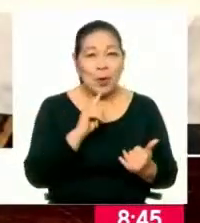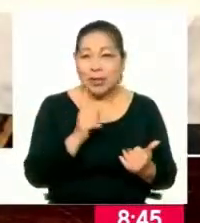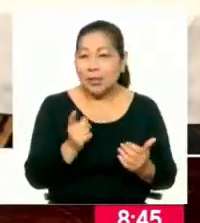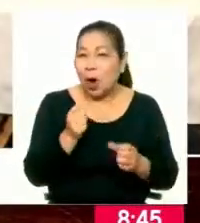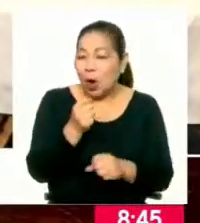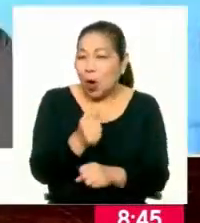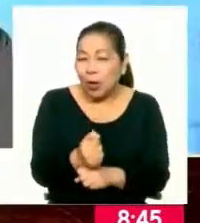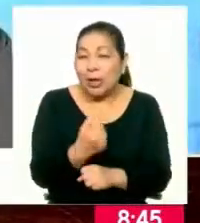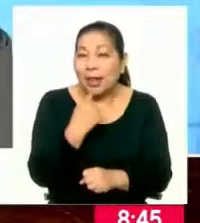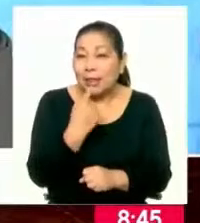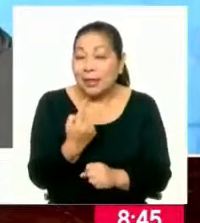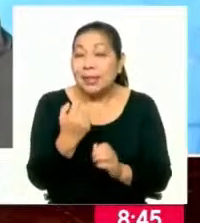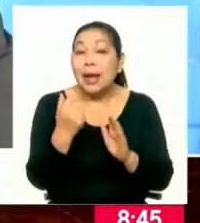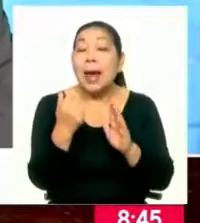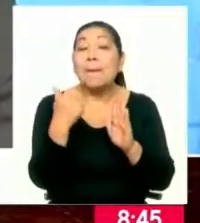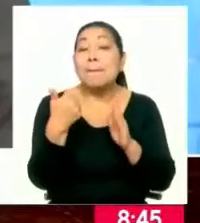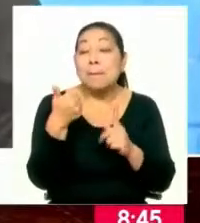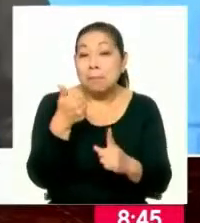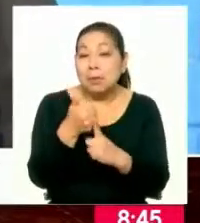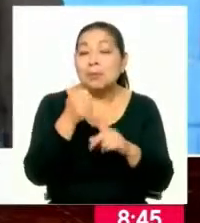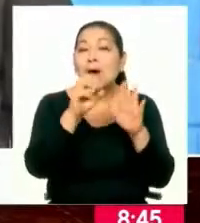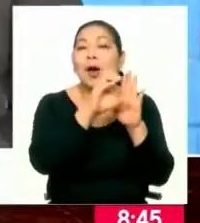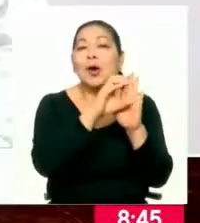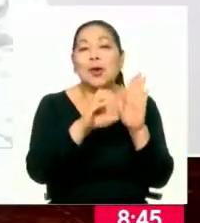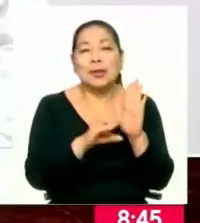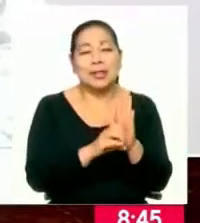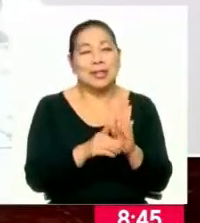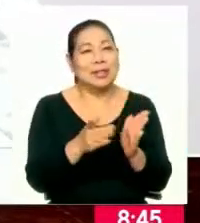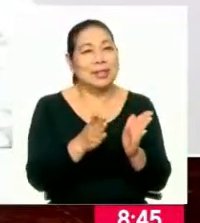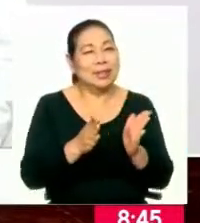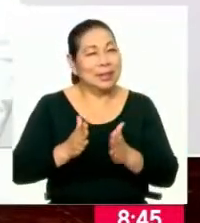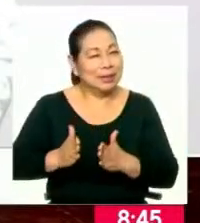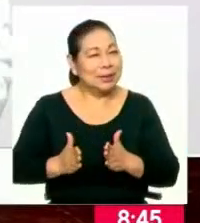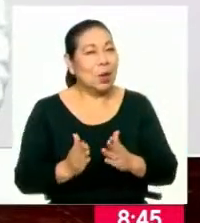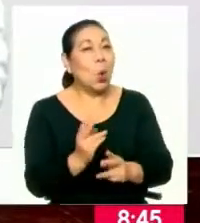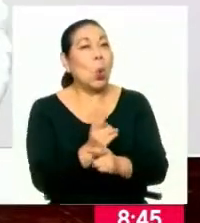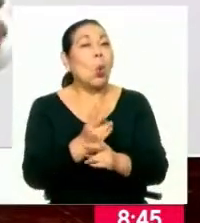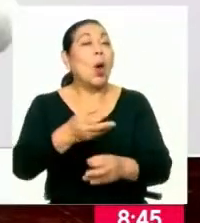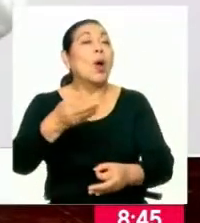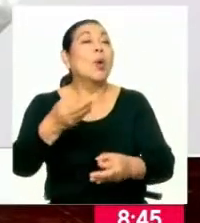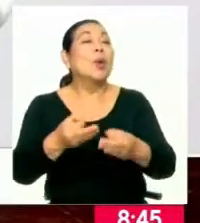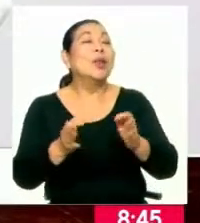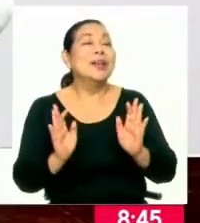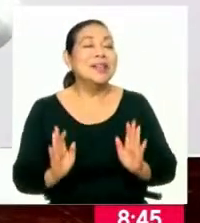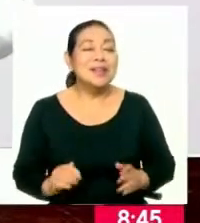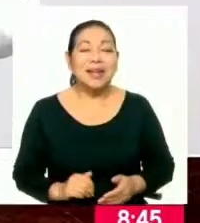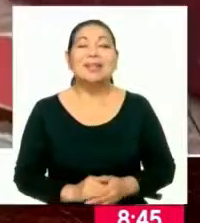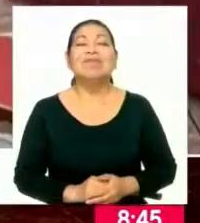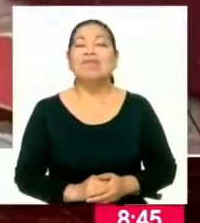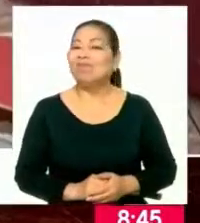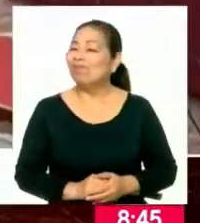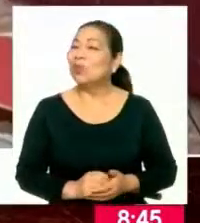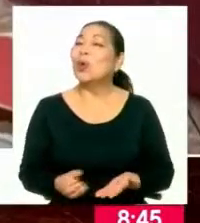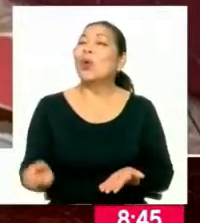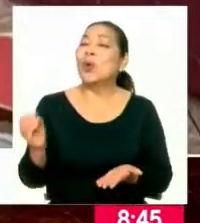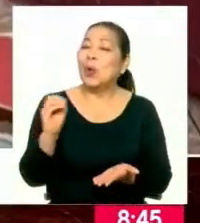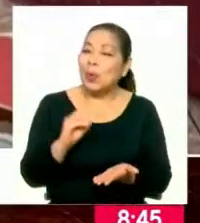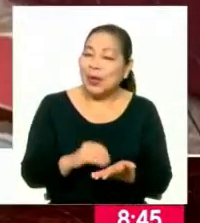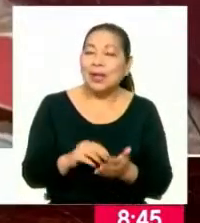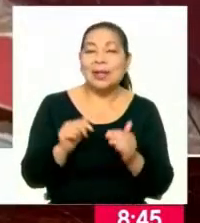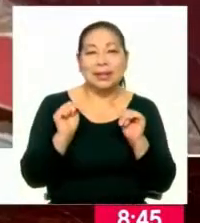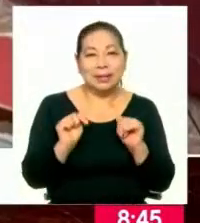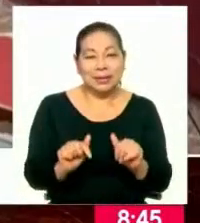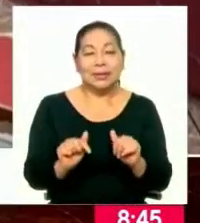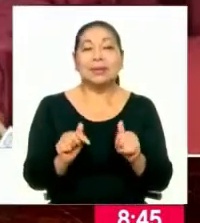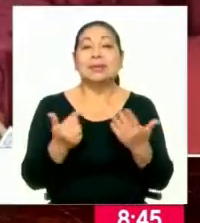ir contra lo que dice la misma Constitución? Lo que pasa es que tú estás yendo a las salvaguardas jurisdiccionales. Nuevamente, ahí es donde